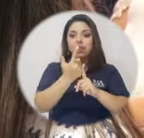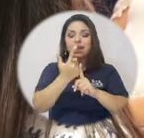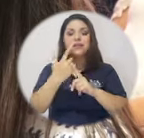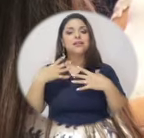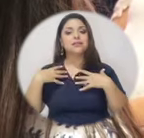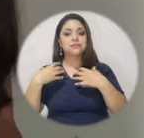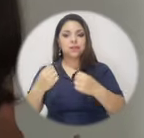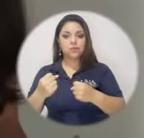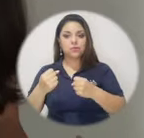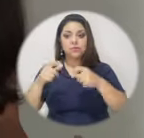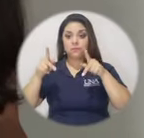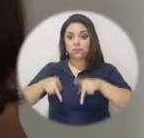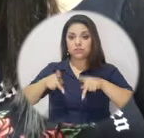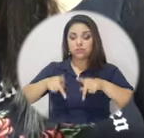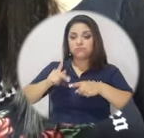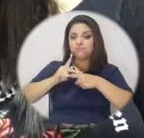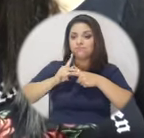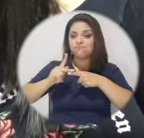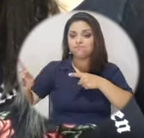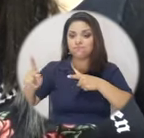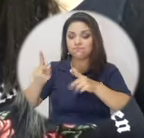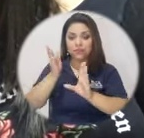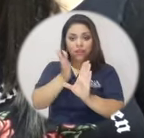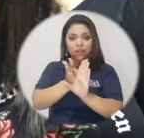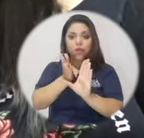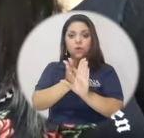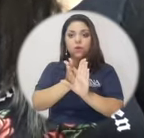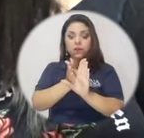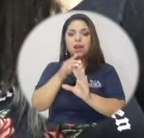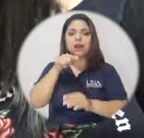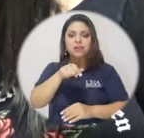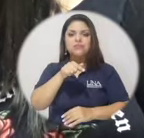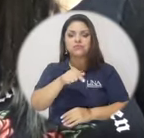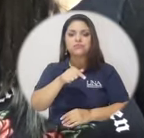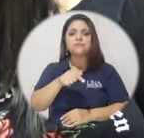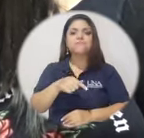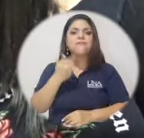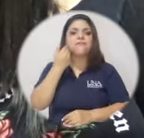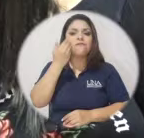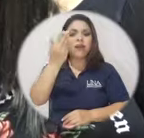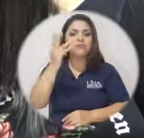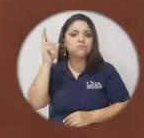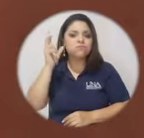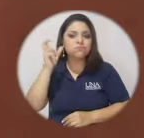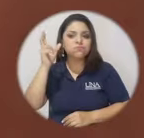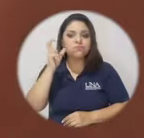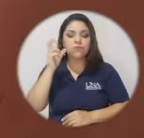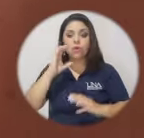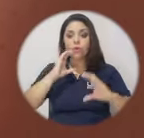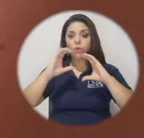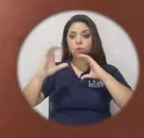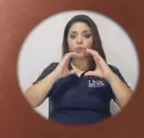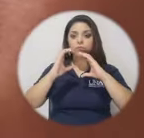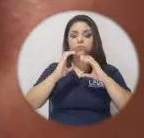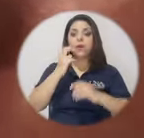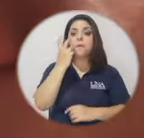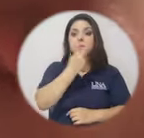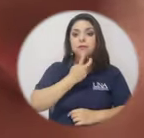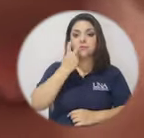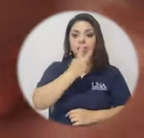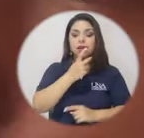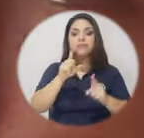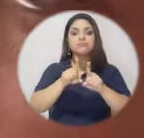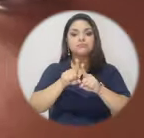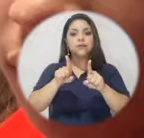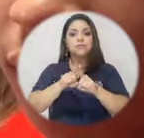personas profesionales en esta disciplina, por lo general, muestran facilidad para escuchar y comunicarse, tanto verbal como